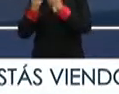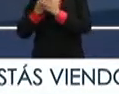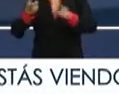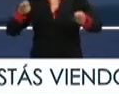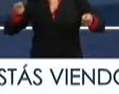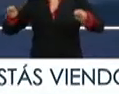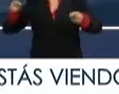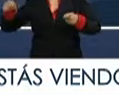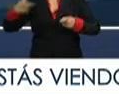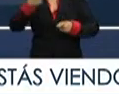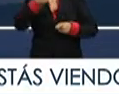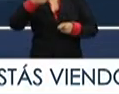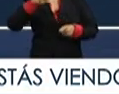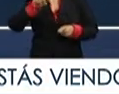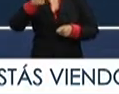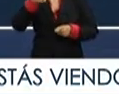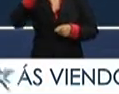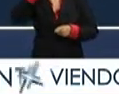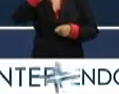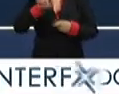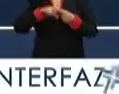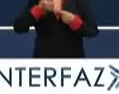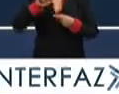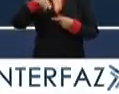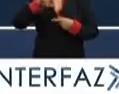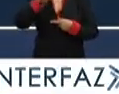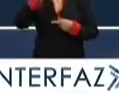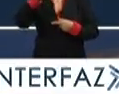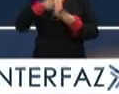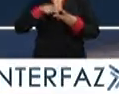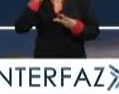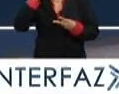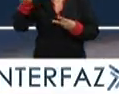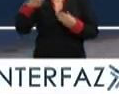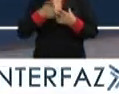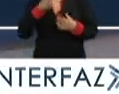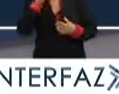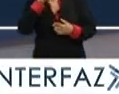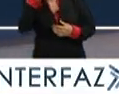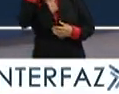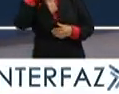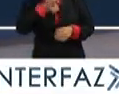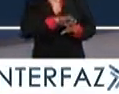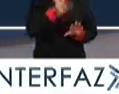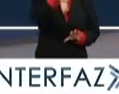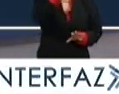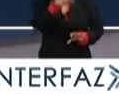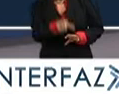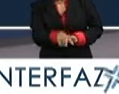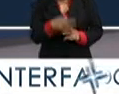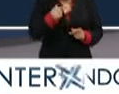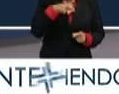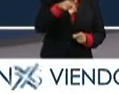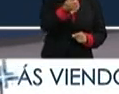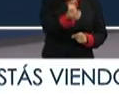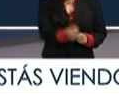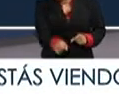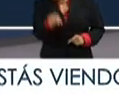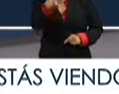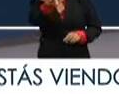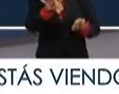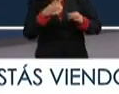como Google, Amazon, etcétera, para sus líderes. Son fuertes